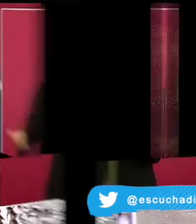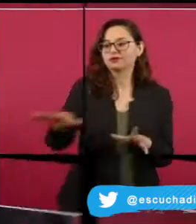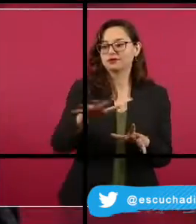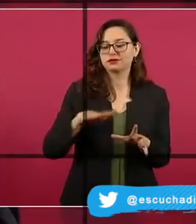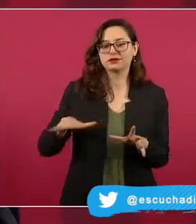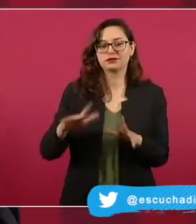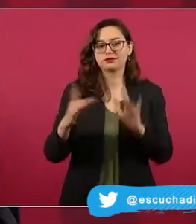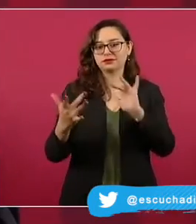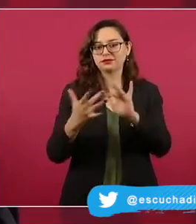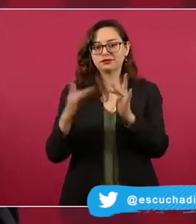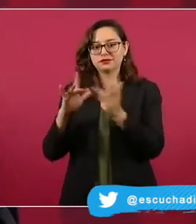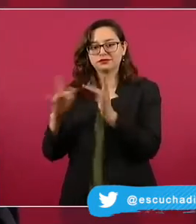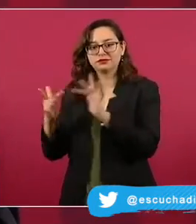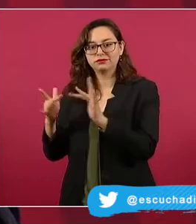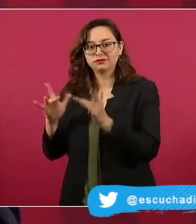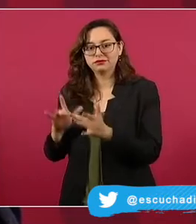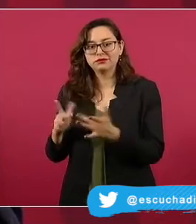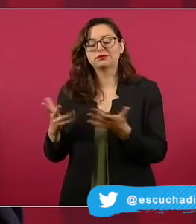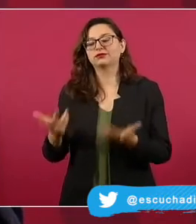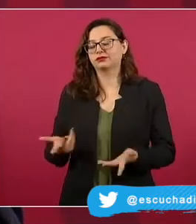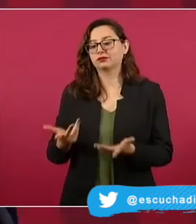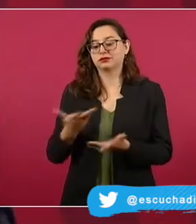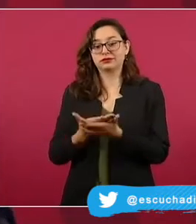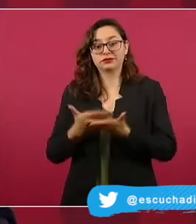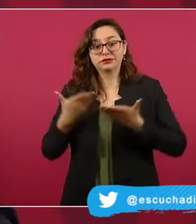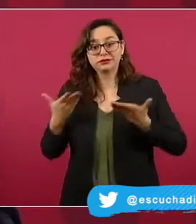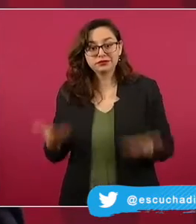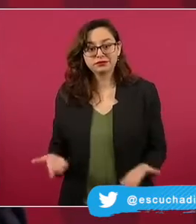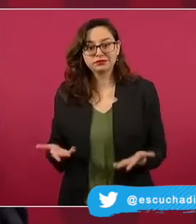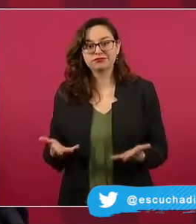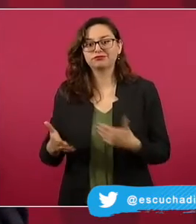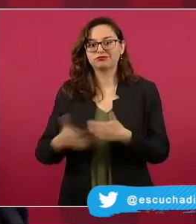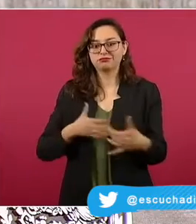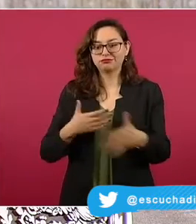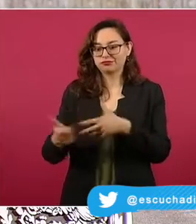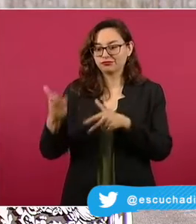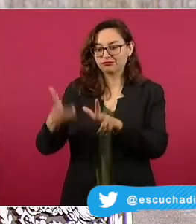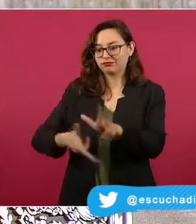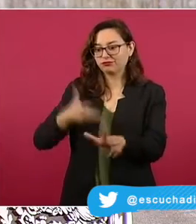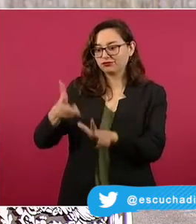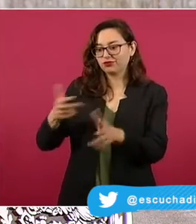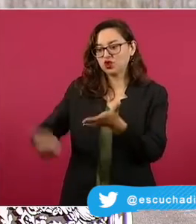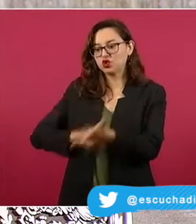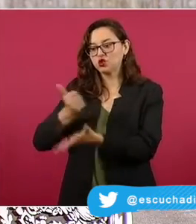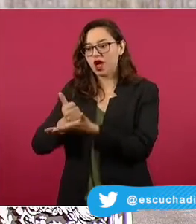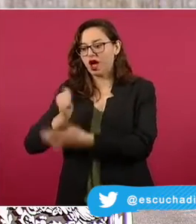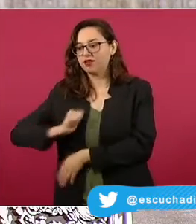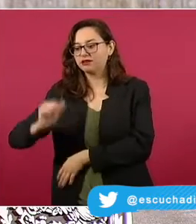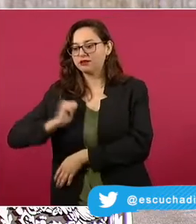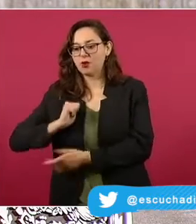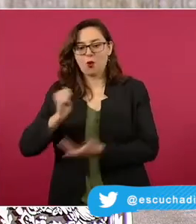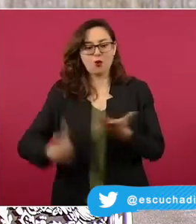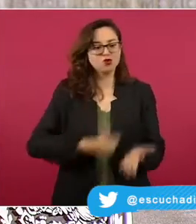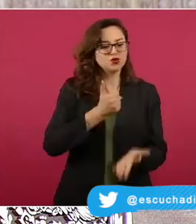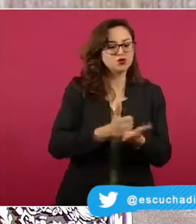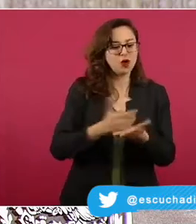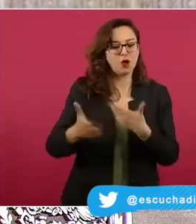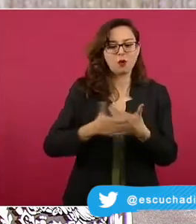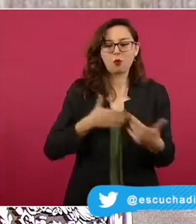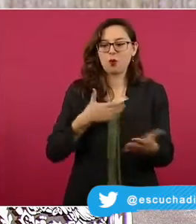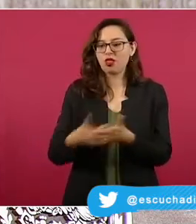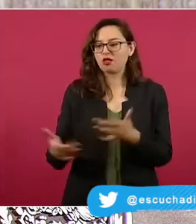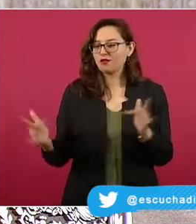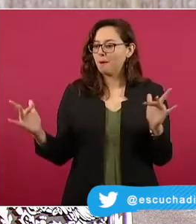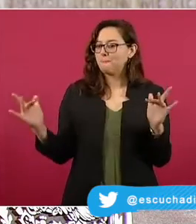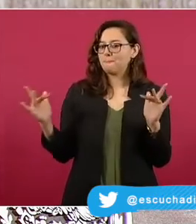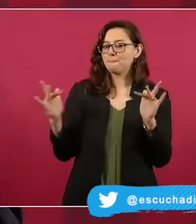tuit sobre la presunta investigación en contra del líder nacional del PRI, Alejandro Moreno. Nuevas. Señala que este mensaje fue eliminado y es